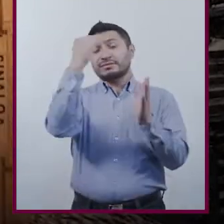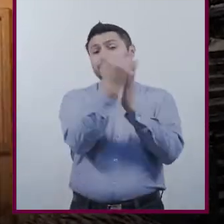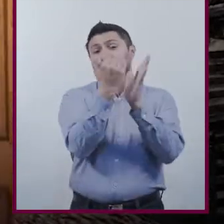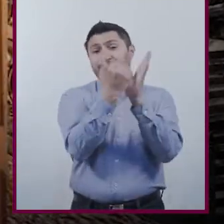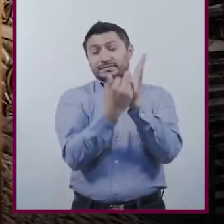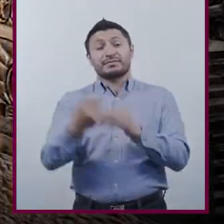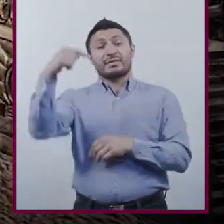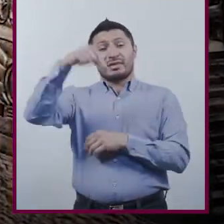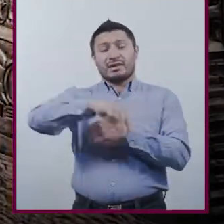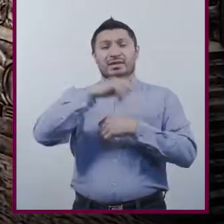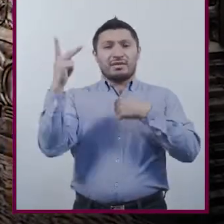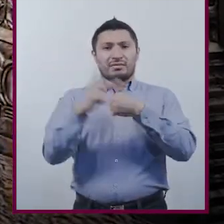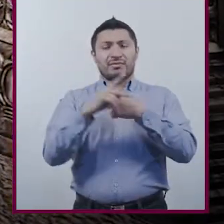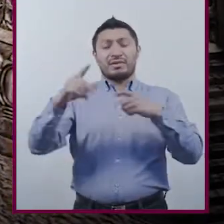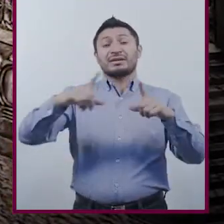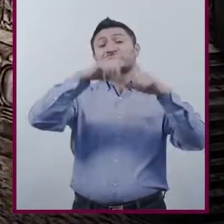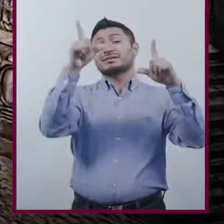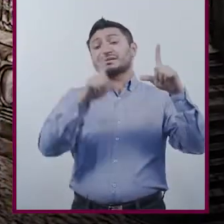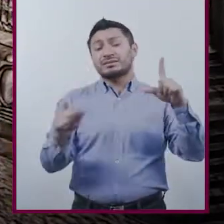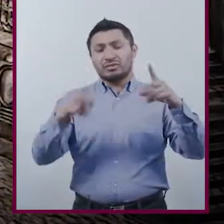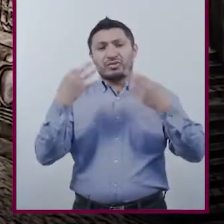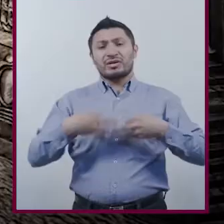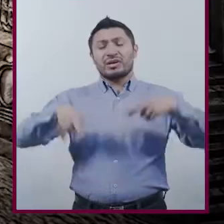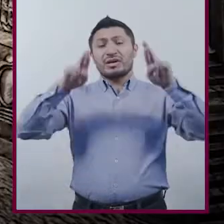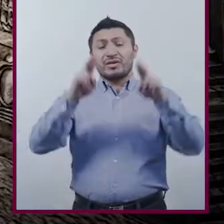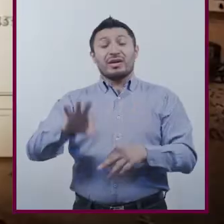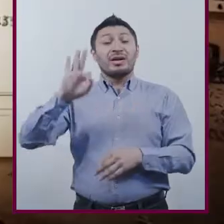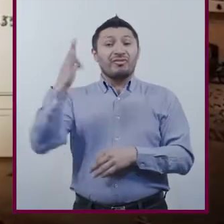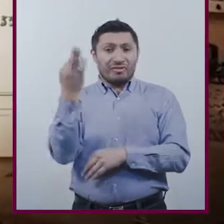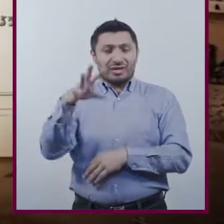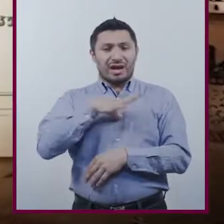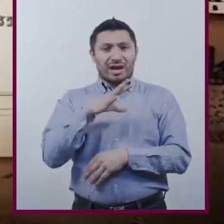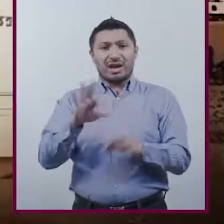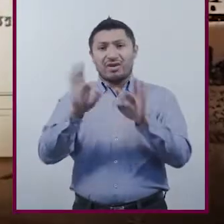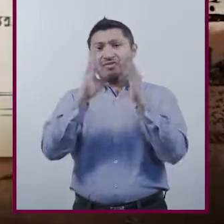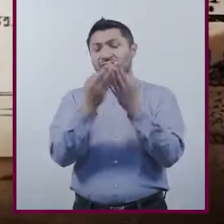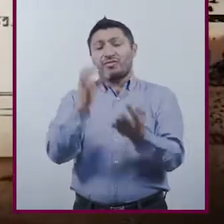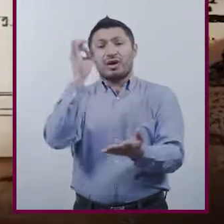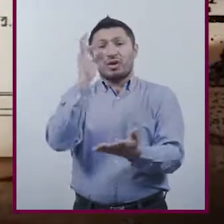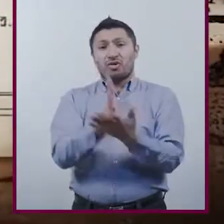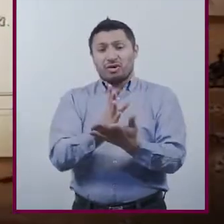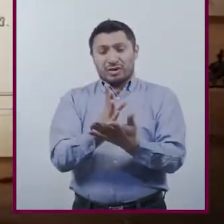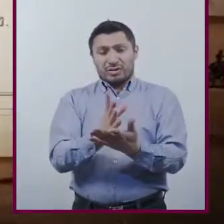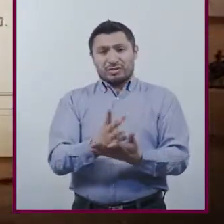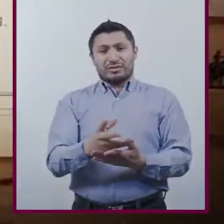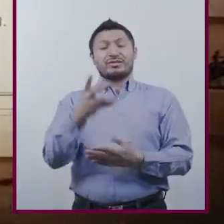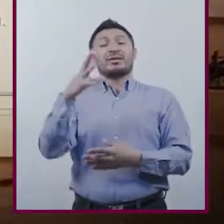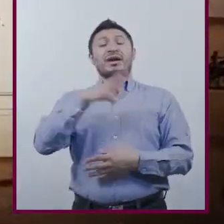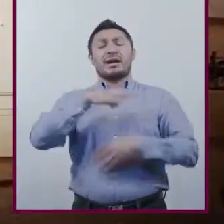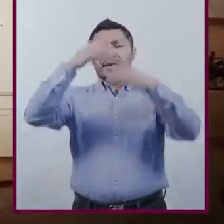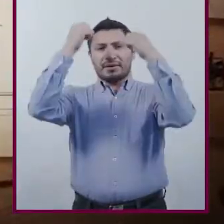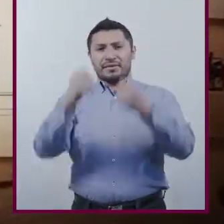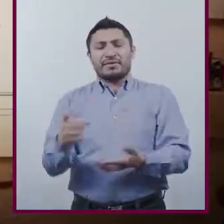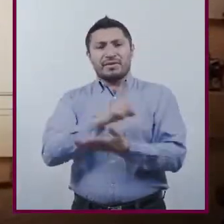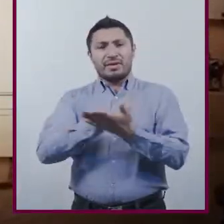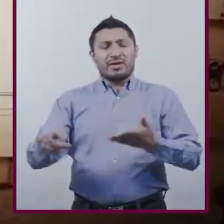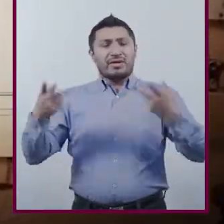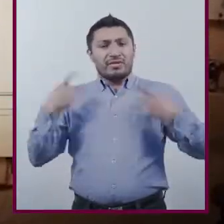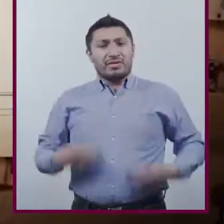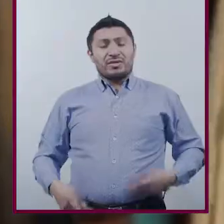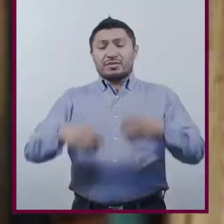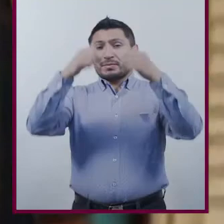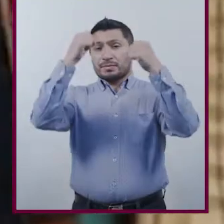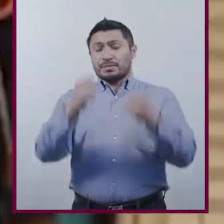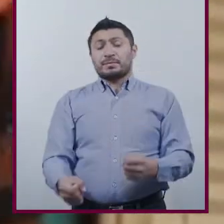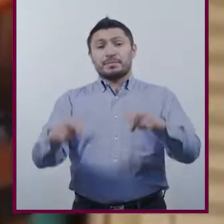que nuestro país sería una república representativa federal con un sistema unicameral. Garantizaba los derechos del hombre y la soberanía